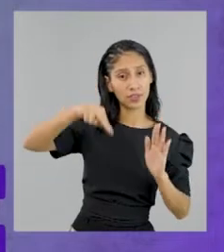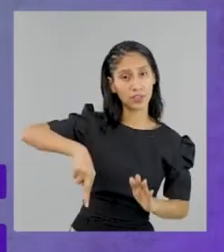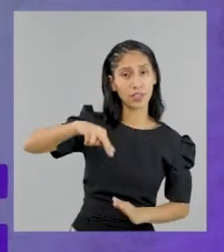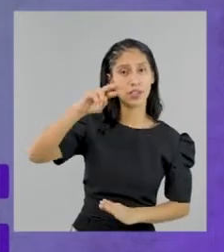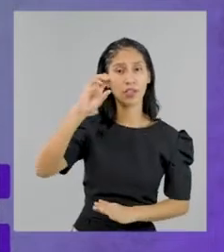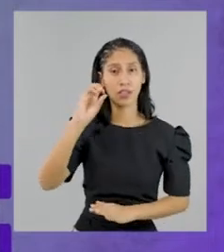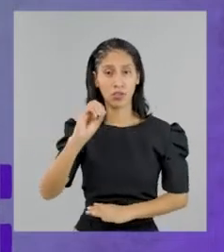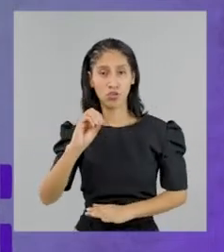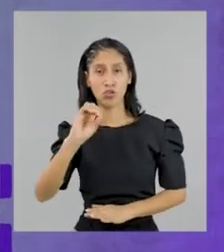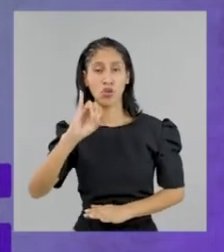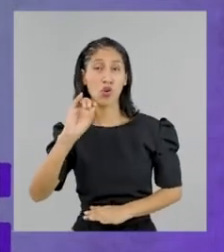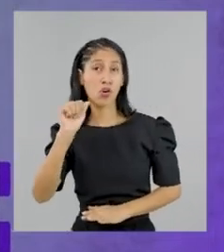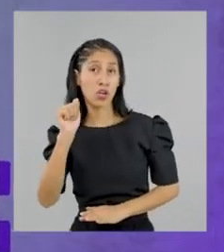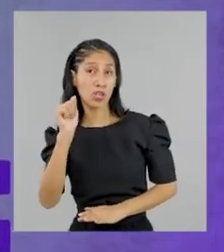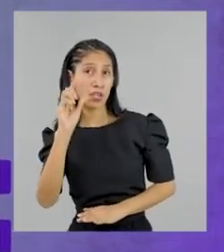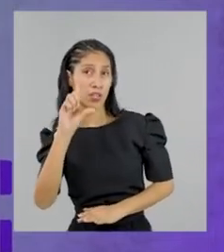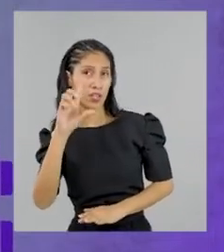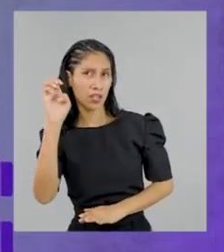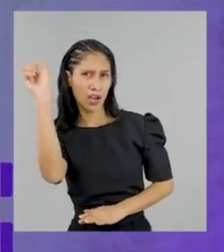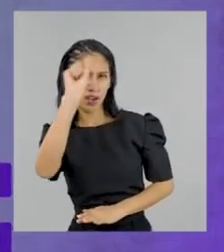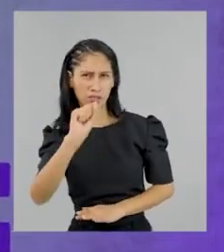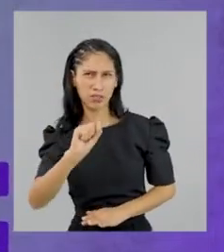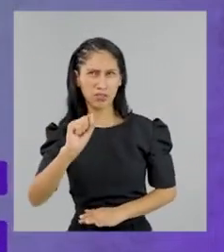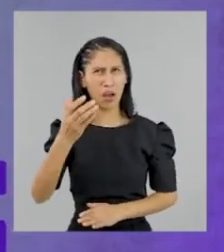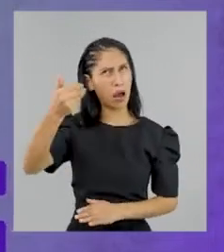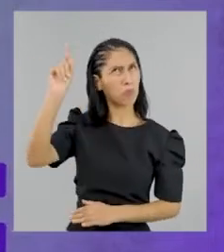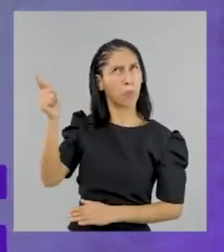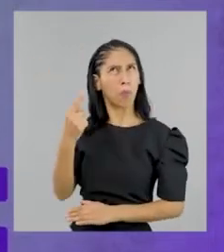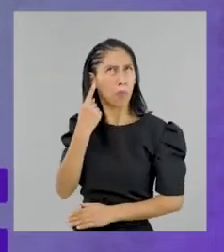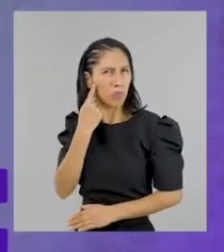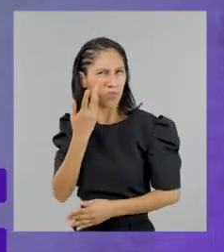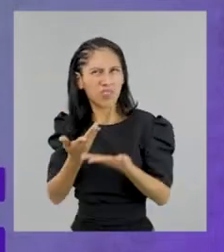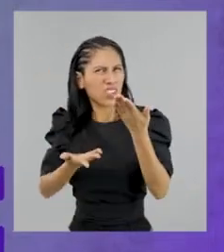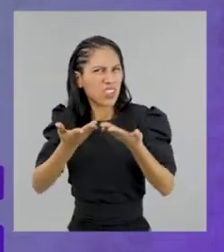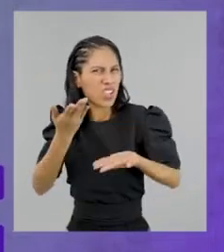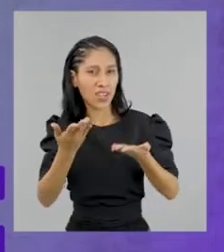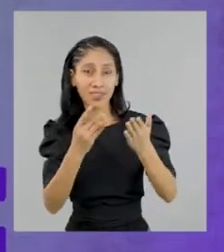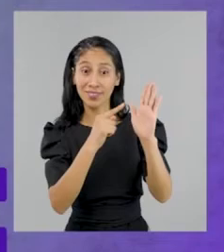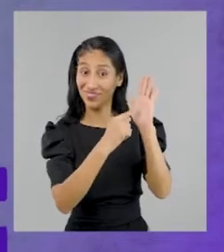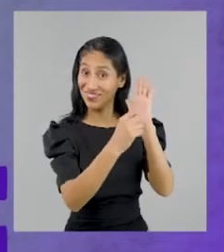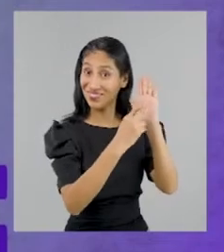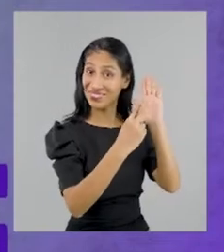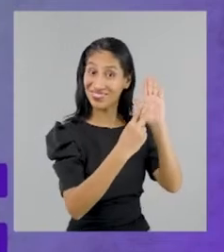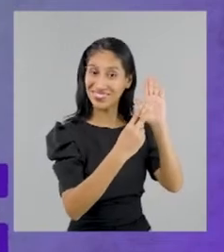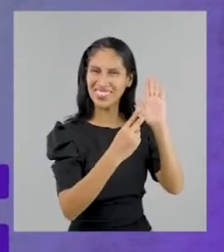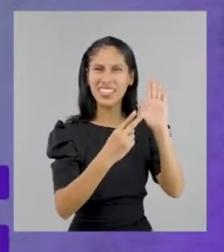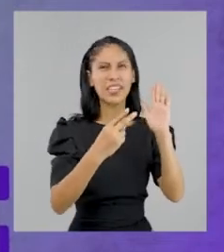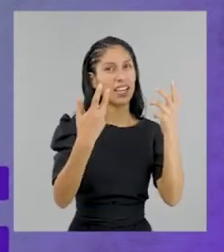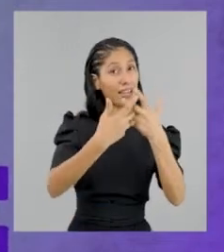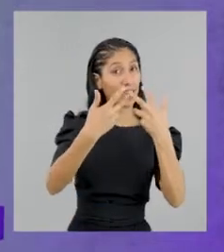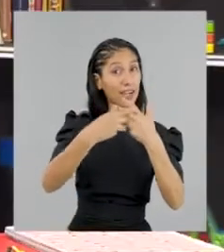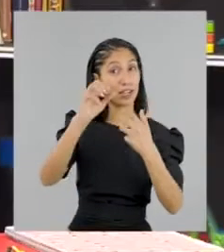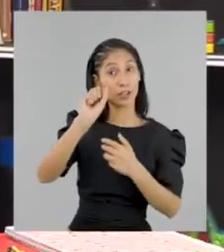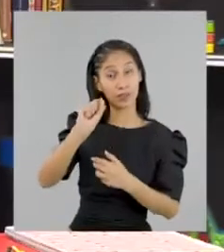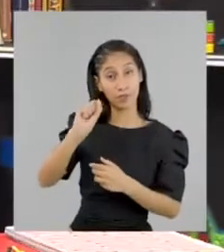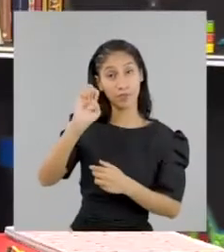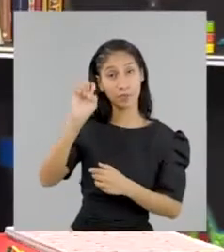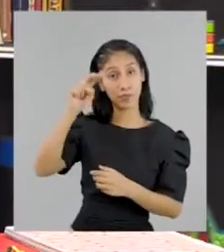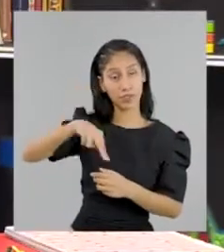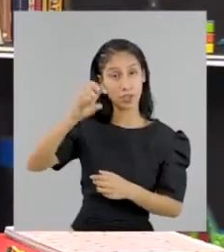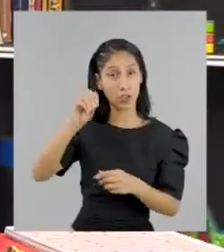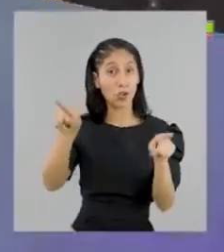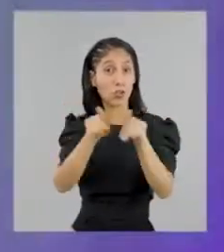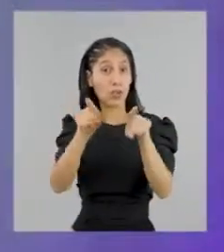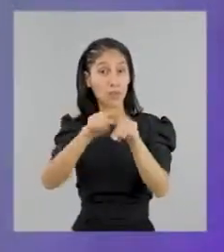¡Qué nombre tan raro! Nunca había oído hablar de ellas. ¿Qué son? Son las gráficas de las funciones seno y coseno. Se